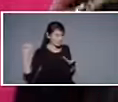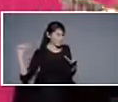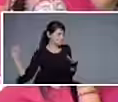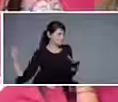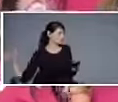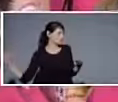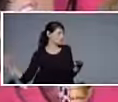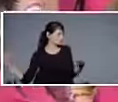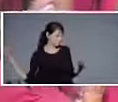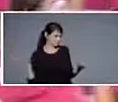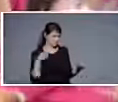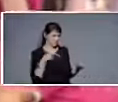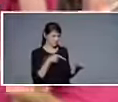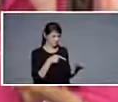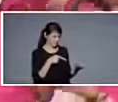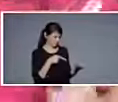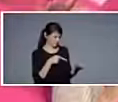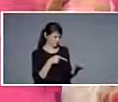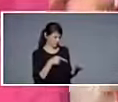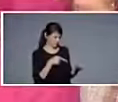vuelta,